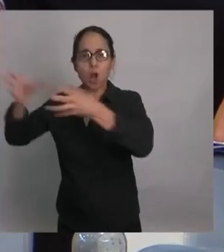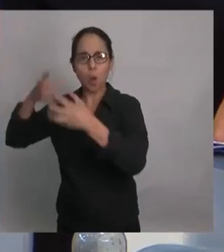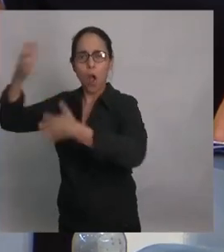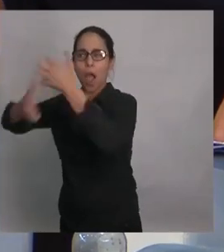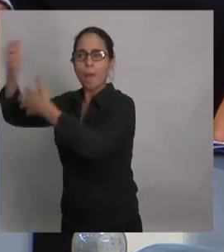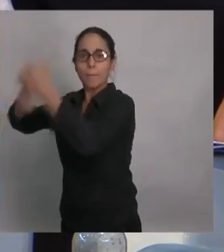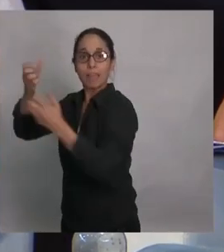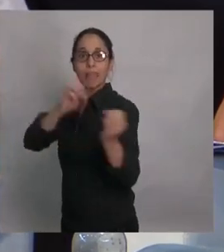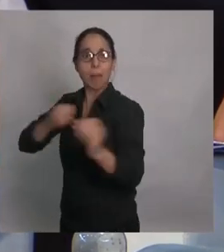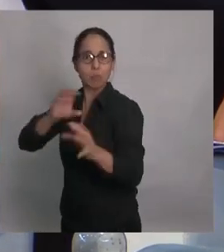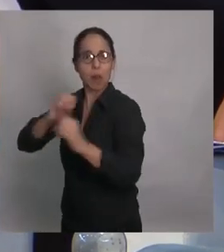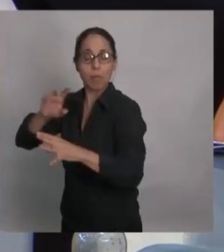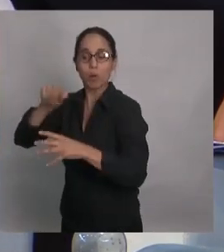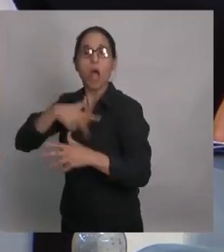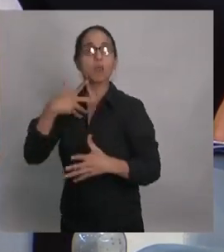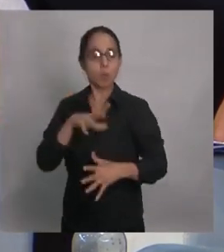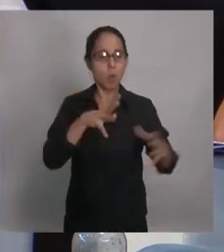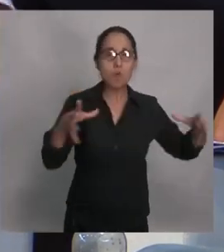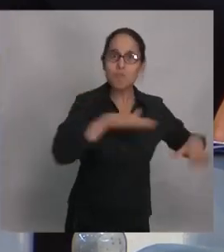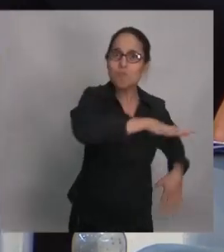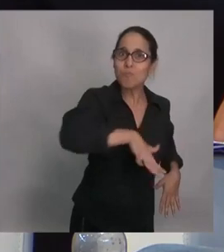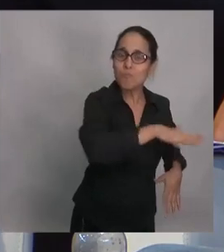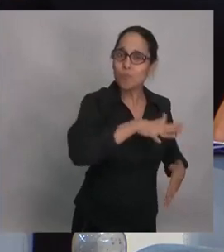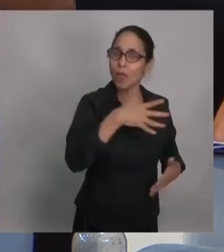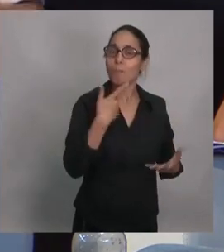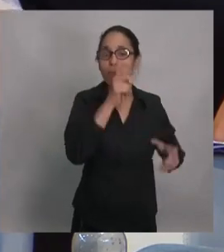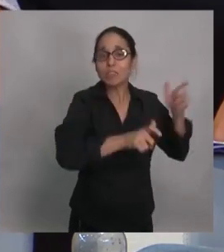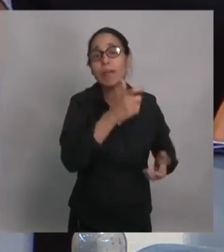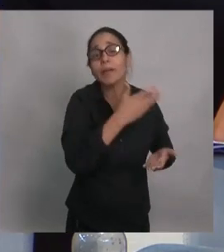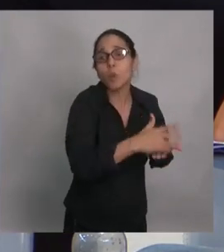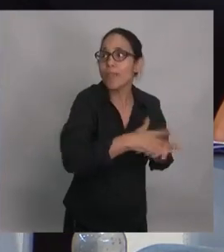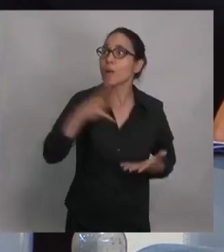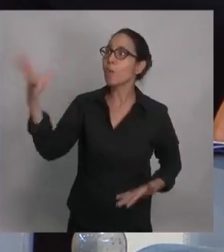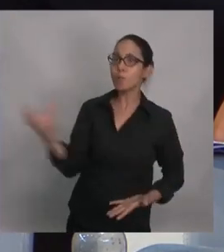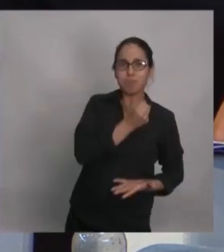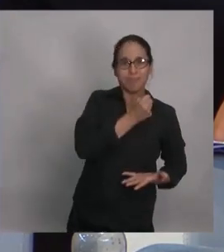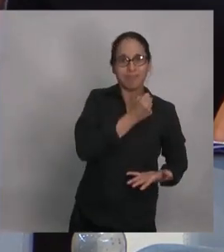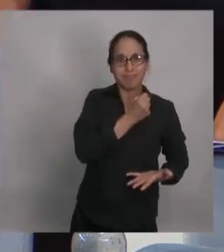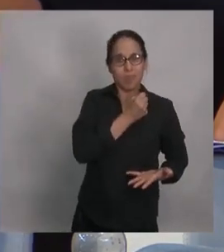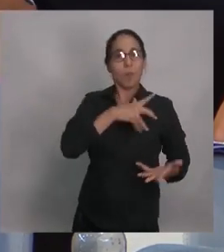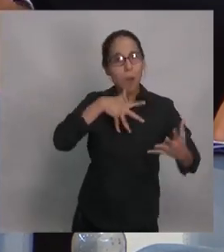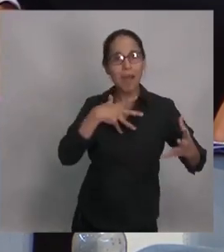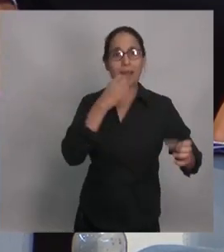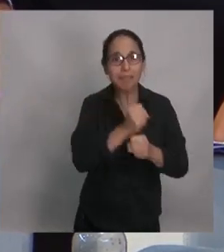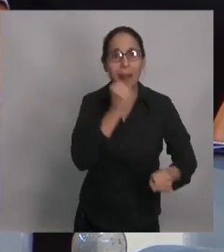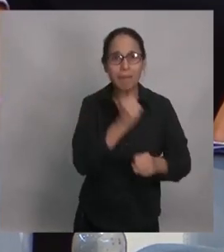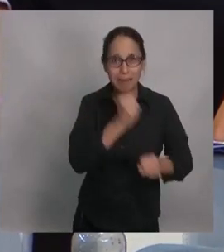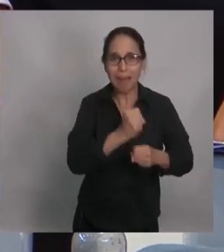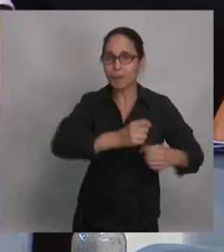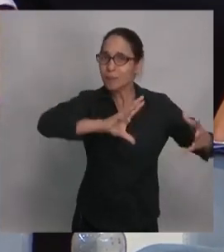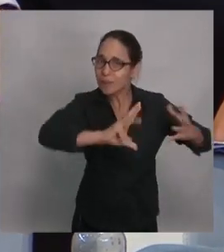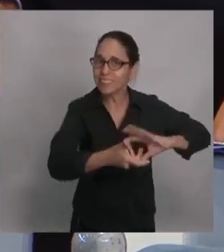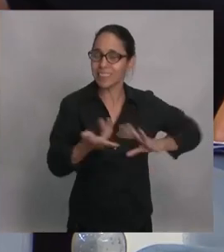lo entregaba al pueblo pobre y excluido. Y esa guerra judicial, ese lofer que hoy sufren